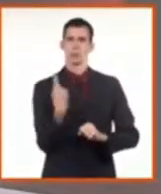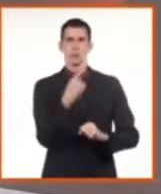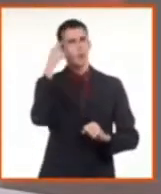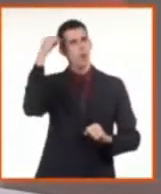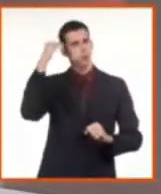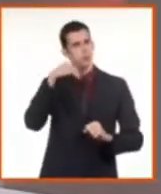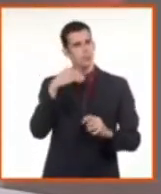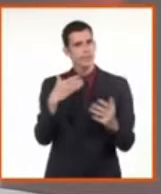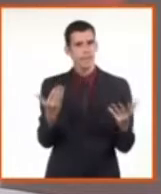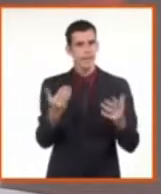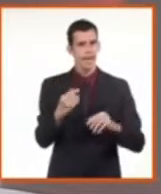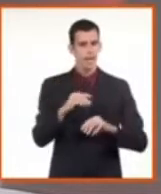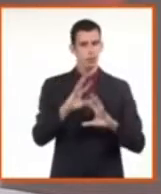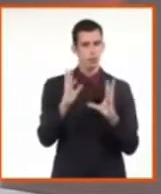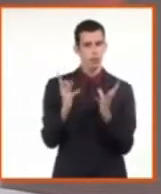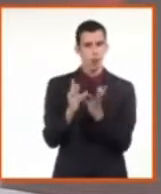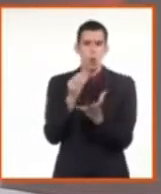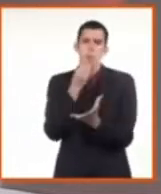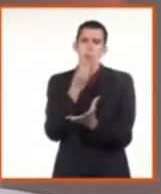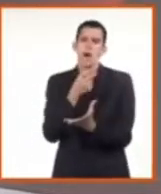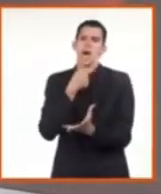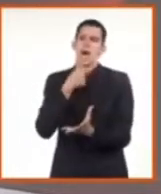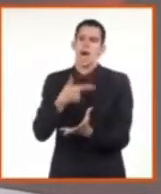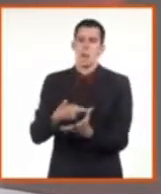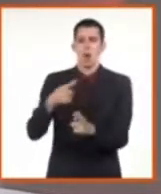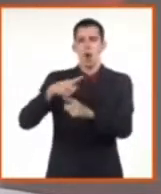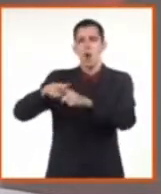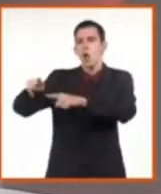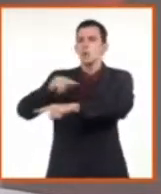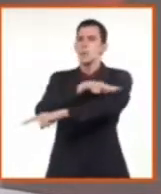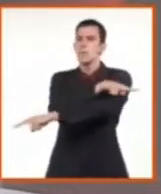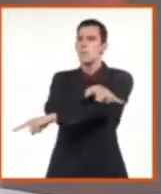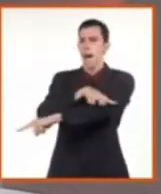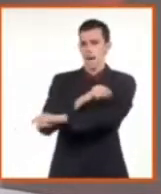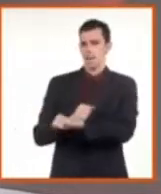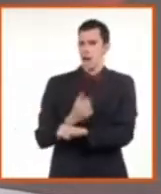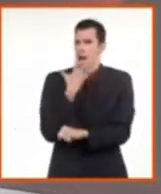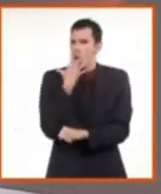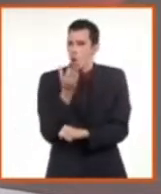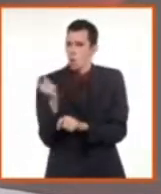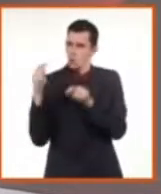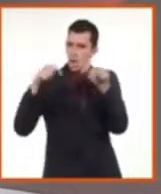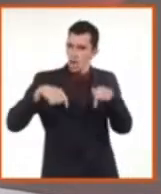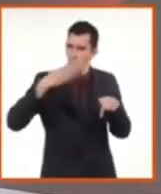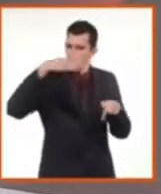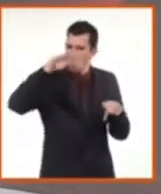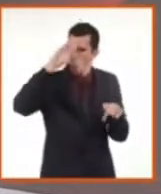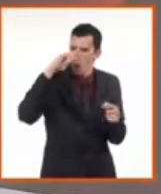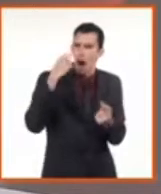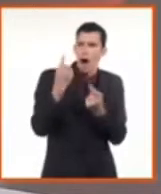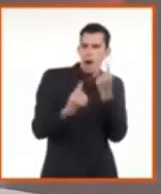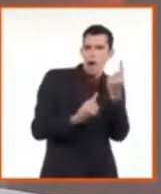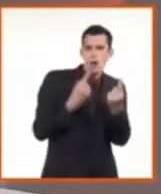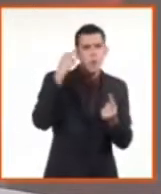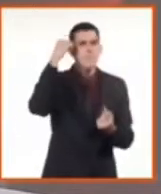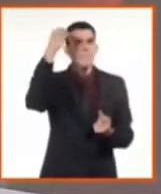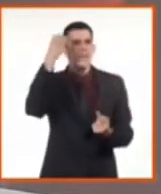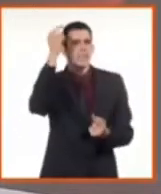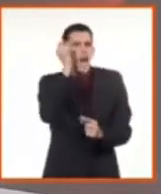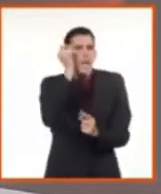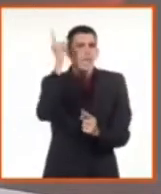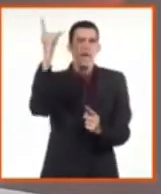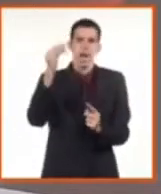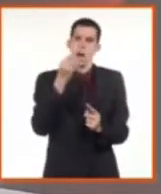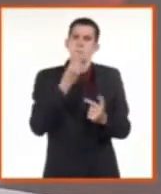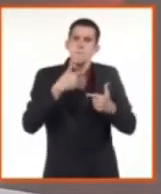reportar la participación de la inversión extranjera en el desarrollo del comercio como por ejemplo en materia de acceso